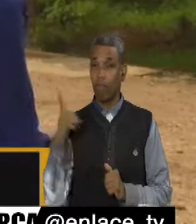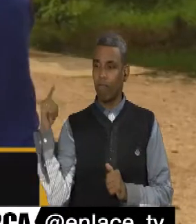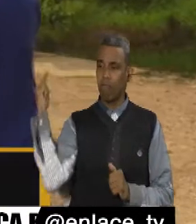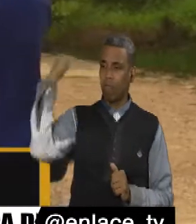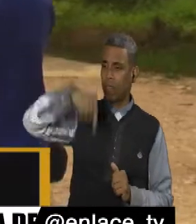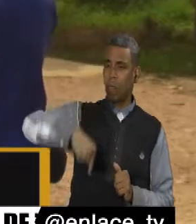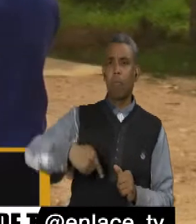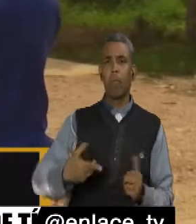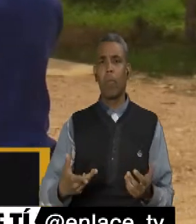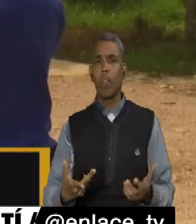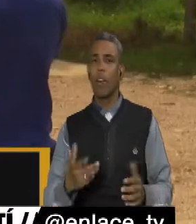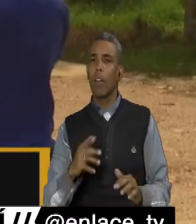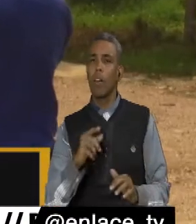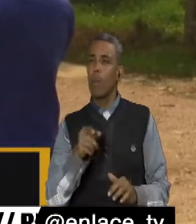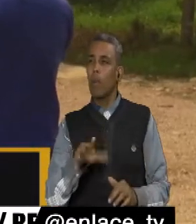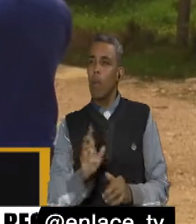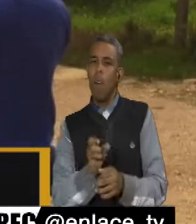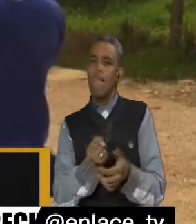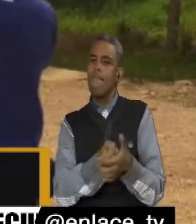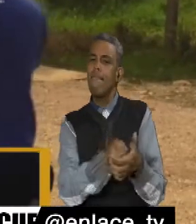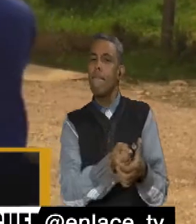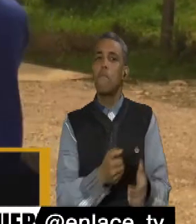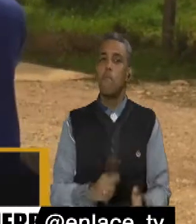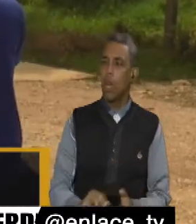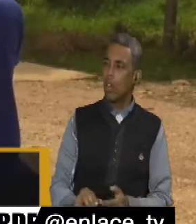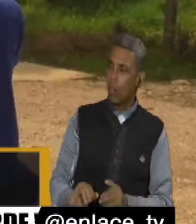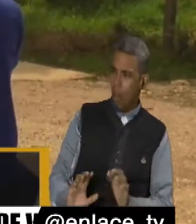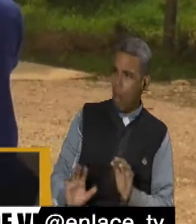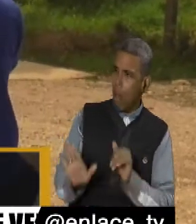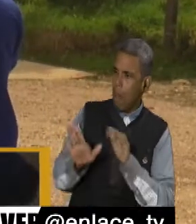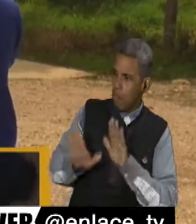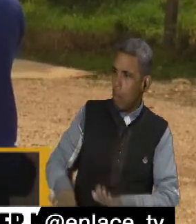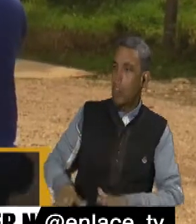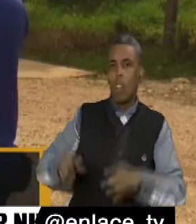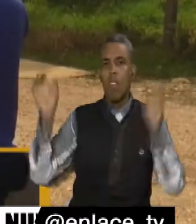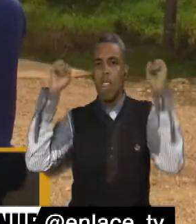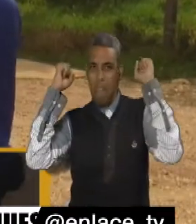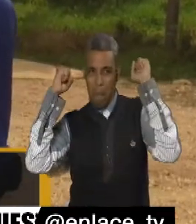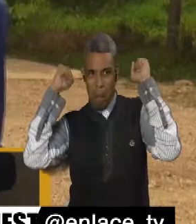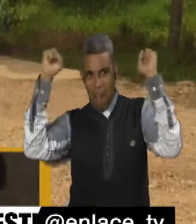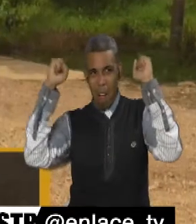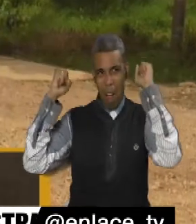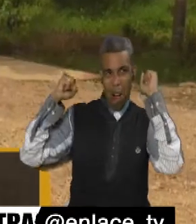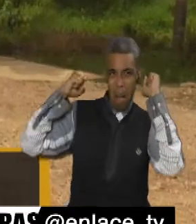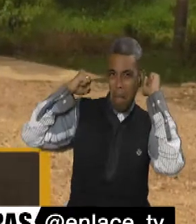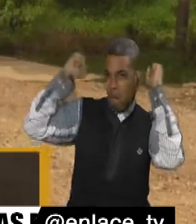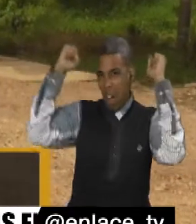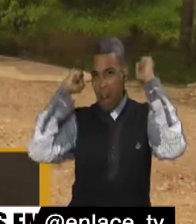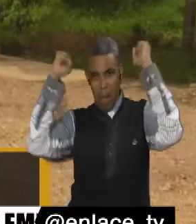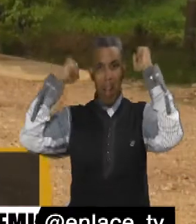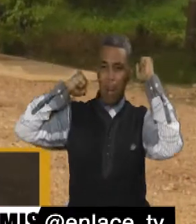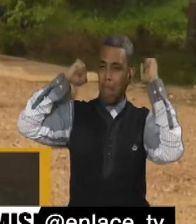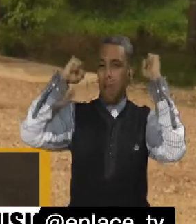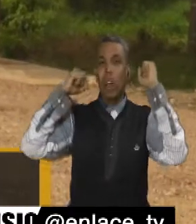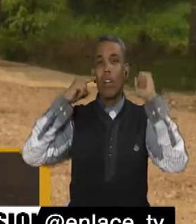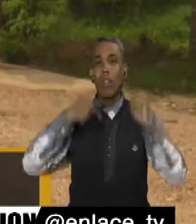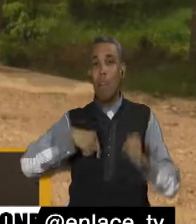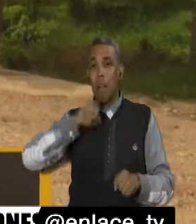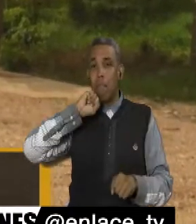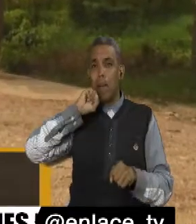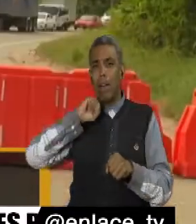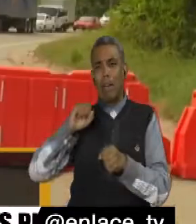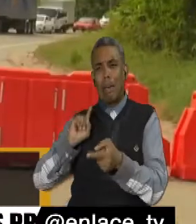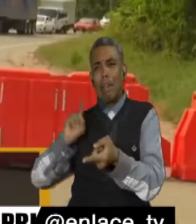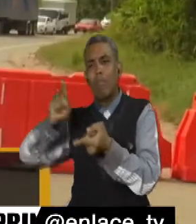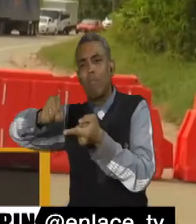movimiento y hoy nos vamos a mantener en este tema de bloqueos parciales para manifestar que lo que este señor salió a los medios